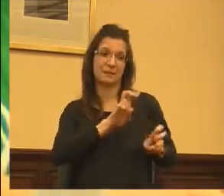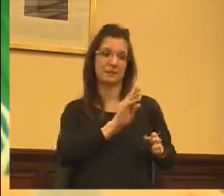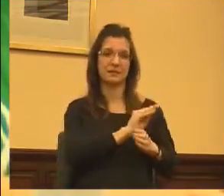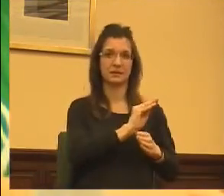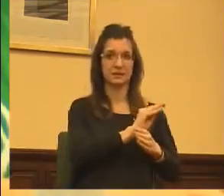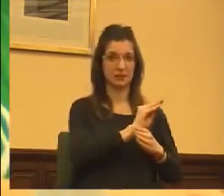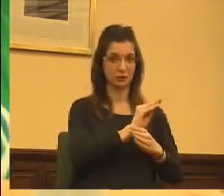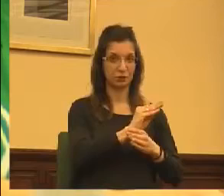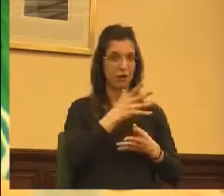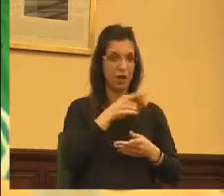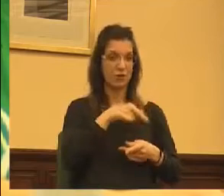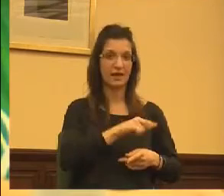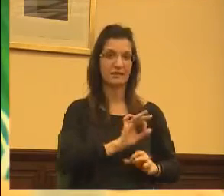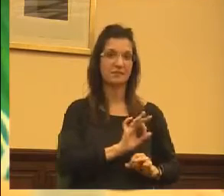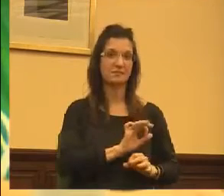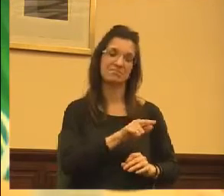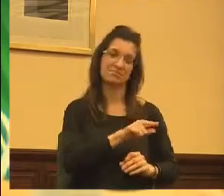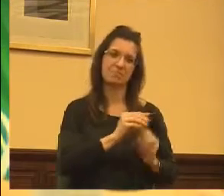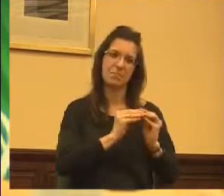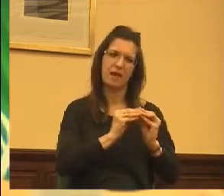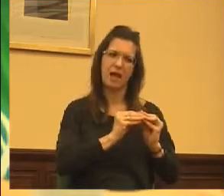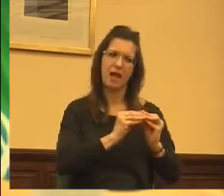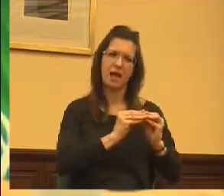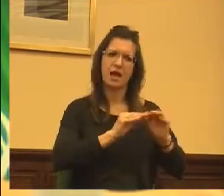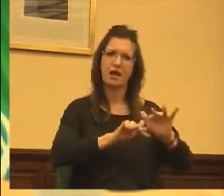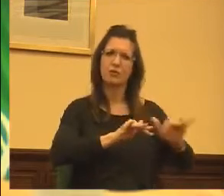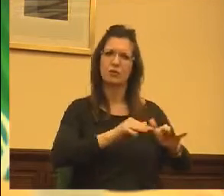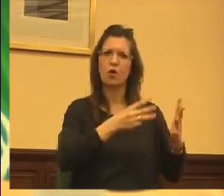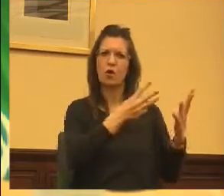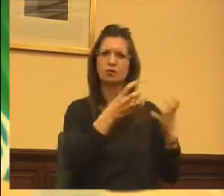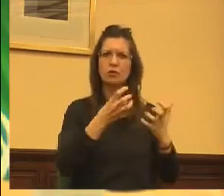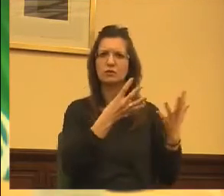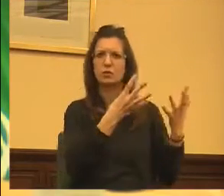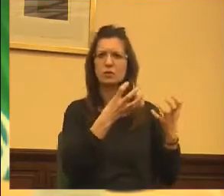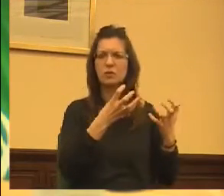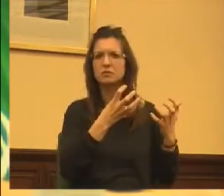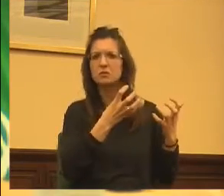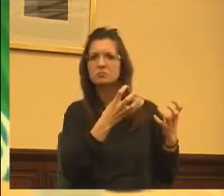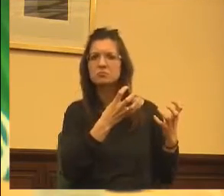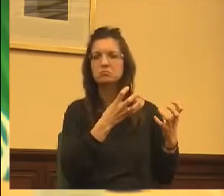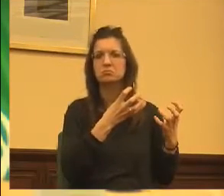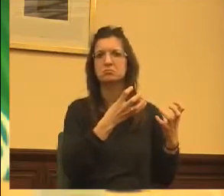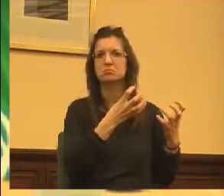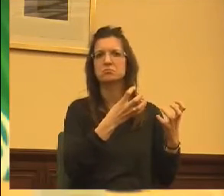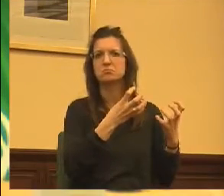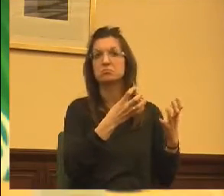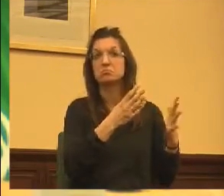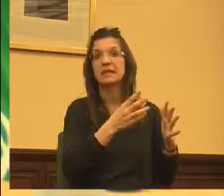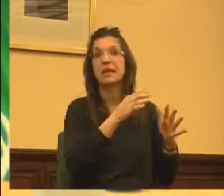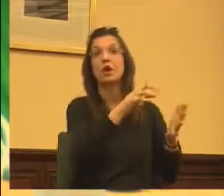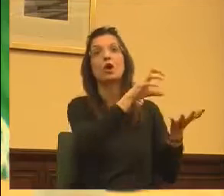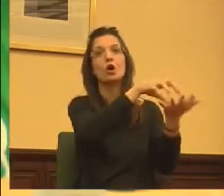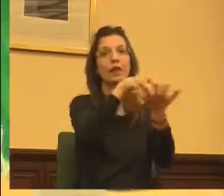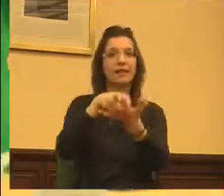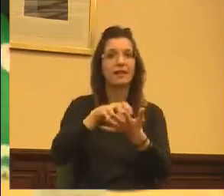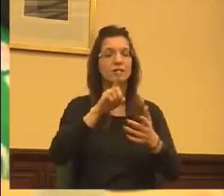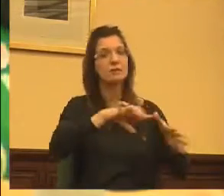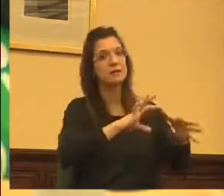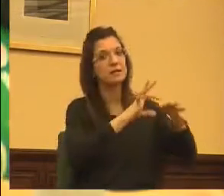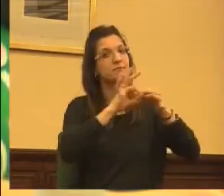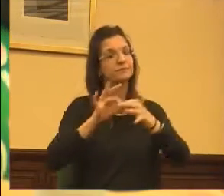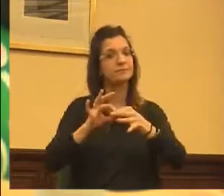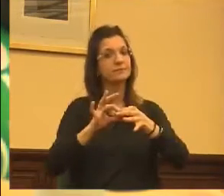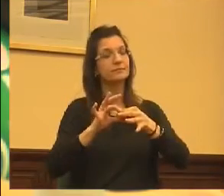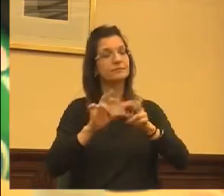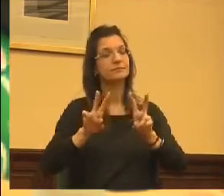tanto en mantenimiento, que viene a ser ahora mismo de un grado de inejecución de unos 800, 900 partes con respecto a los colegios, como